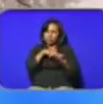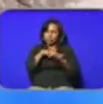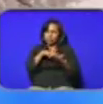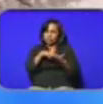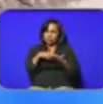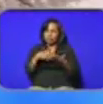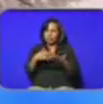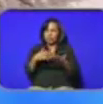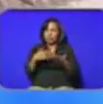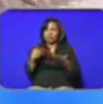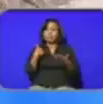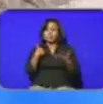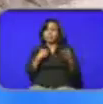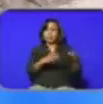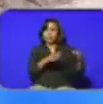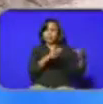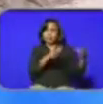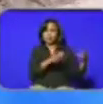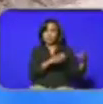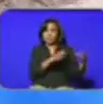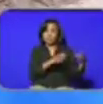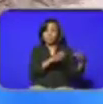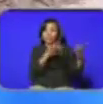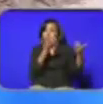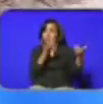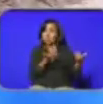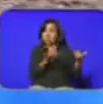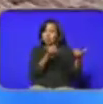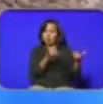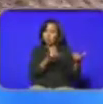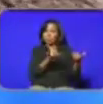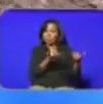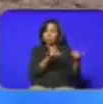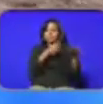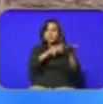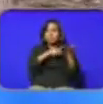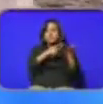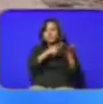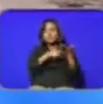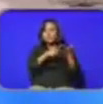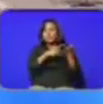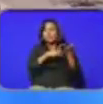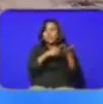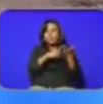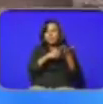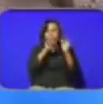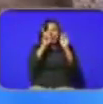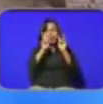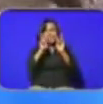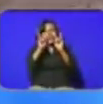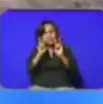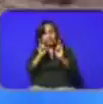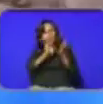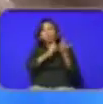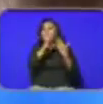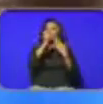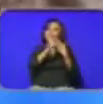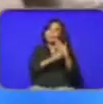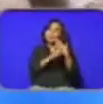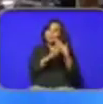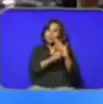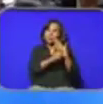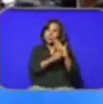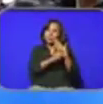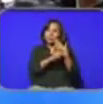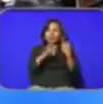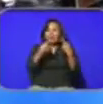está en este momento desarrollando, debatiendo, estableciendo los procesos de las diferentes